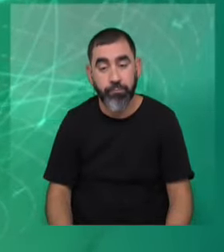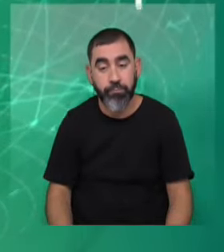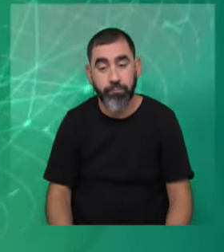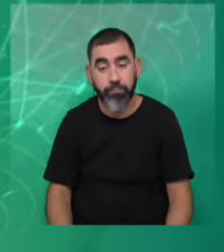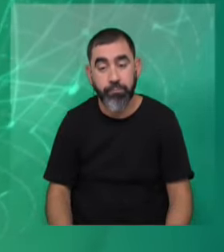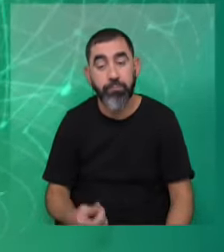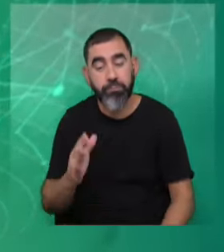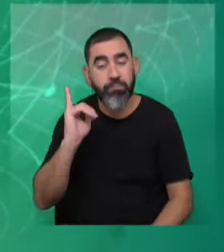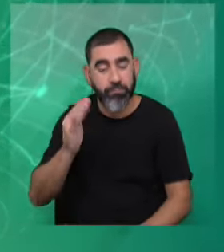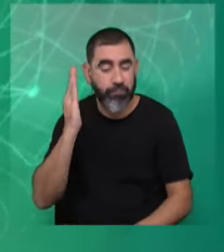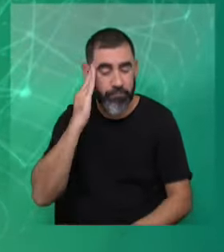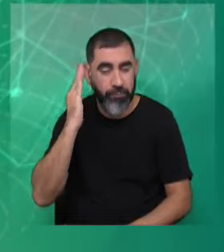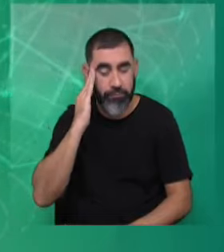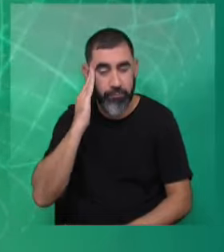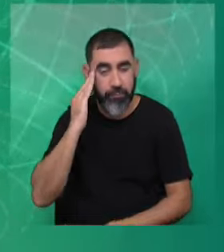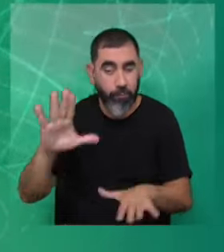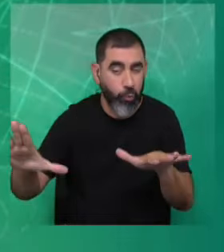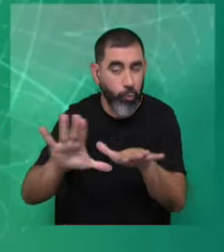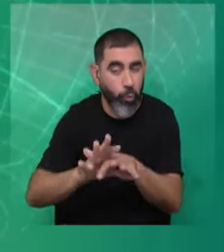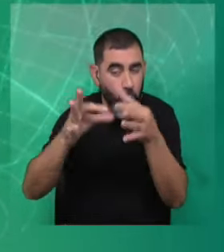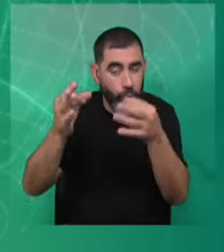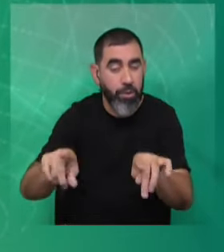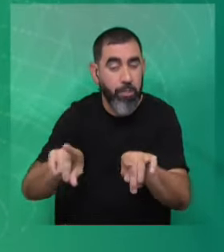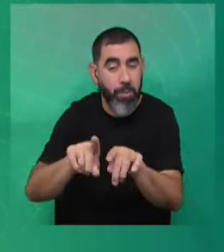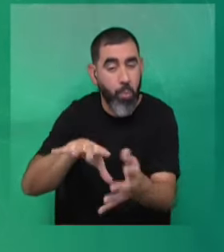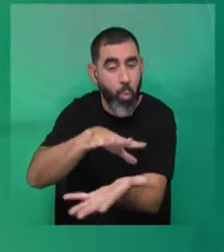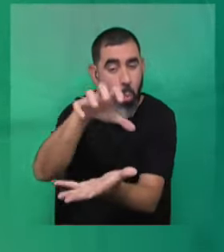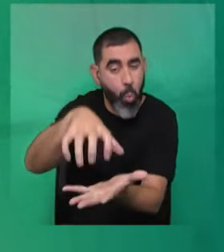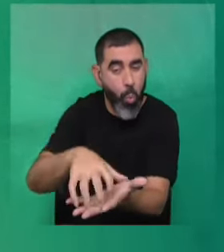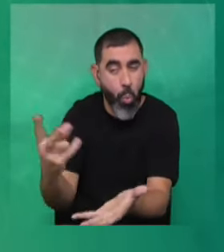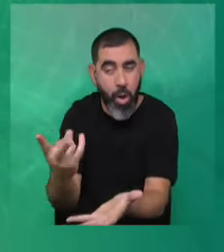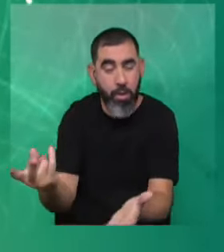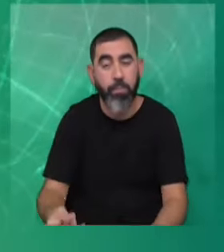pero lo que sí sabemos es que coincidieron en el mismo lugar.